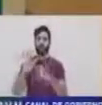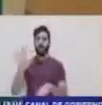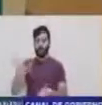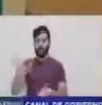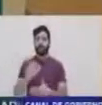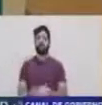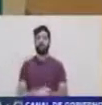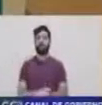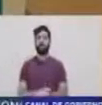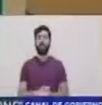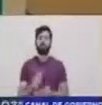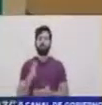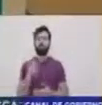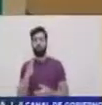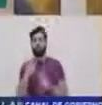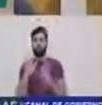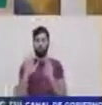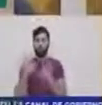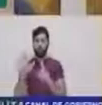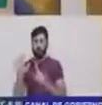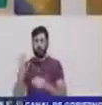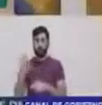88.85. 86.